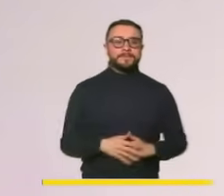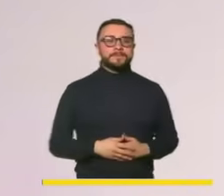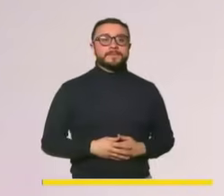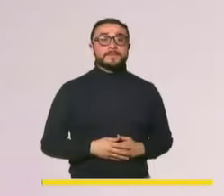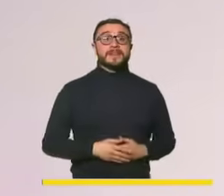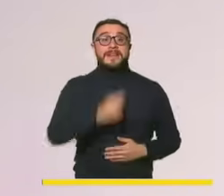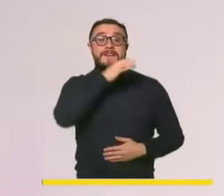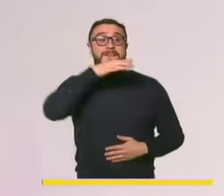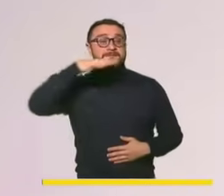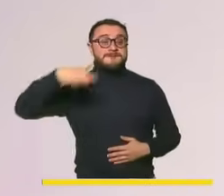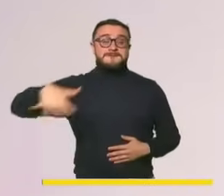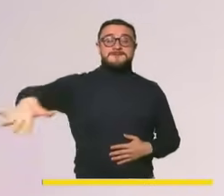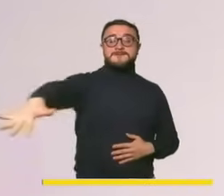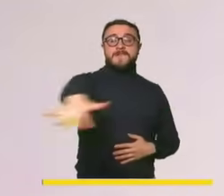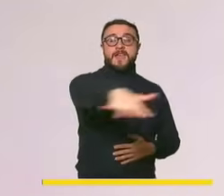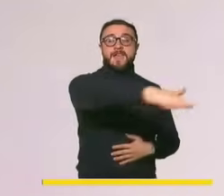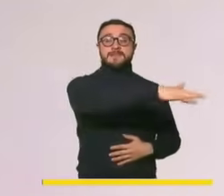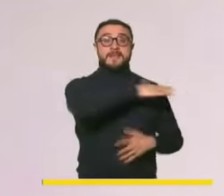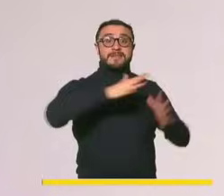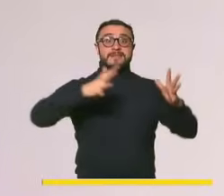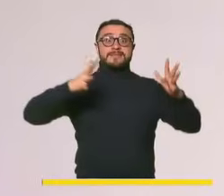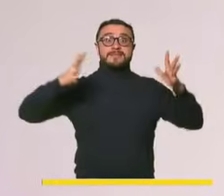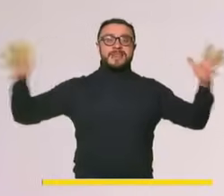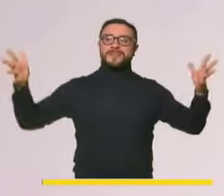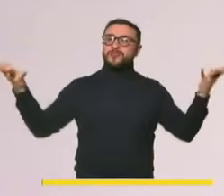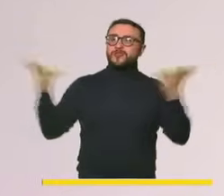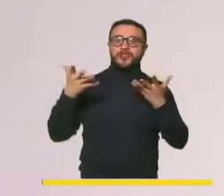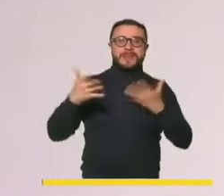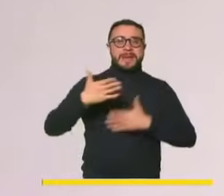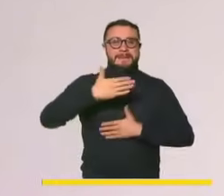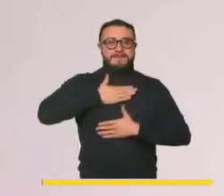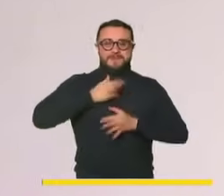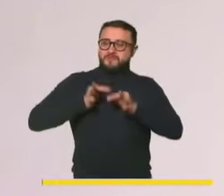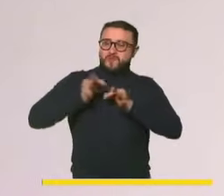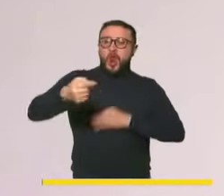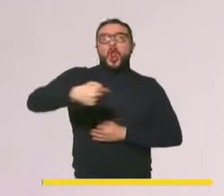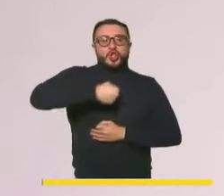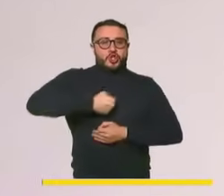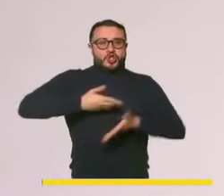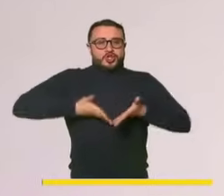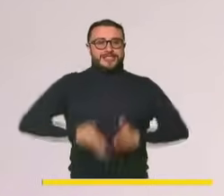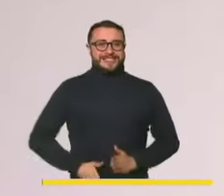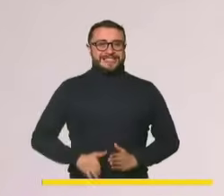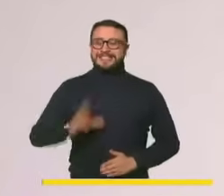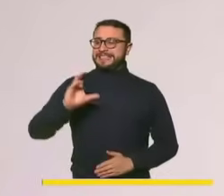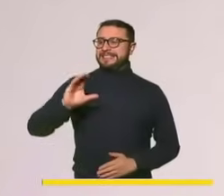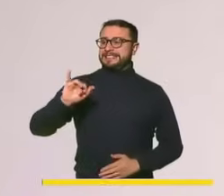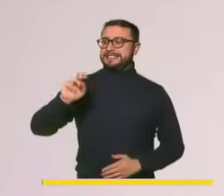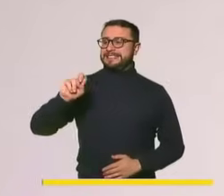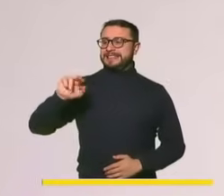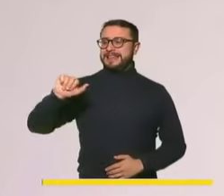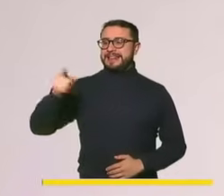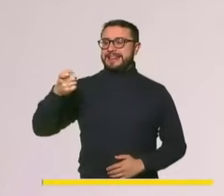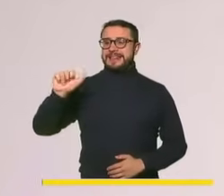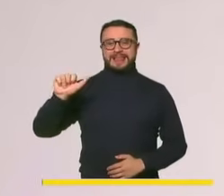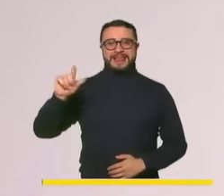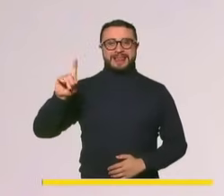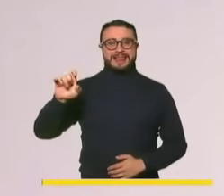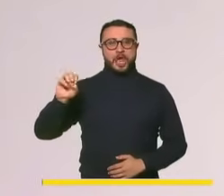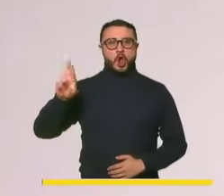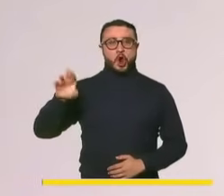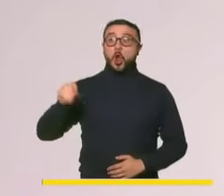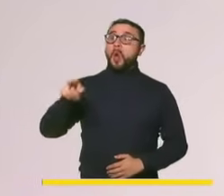una de esas fincas en Ciénaga de Oro, precisamente. Allí se entregan